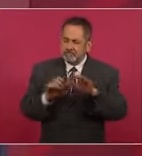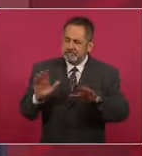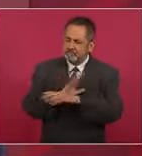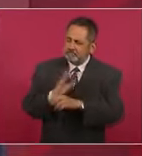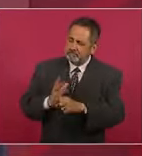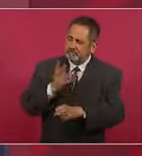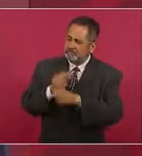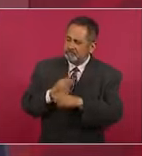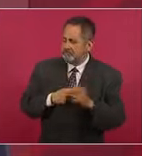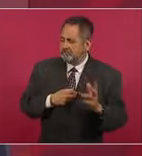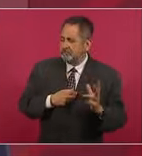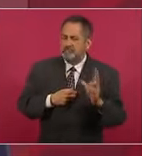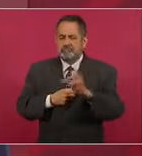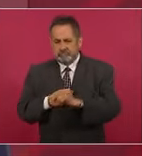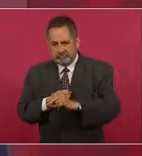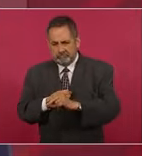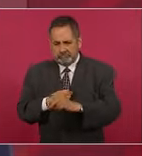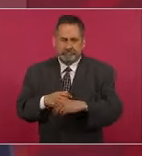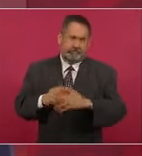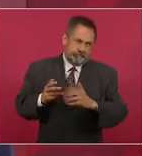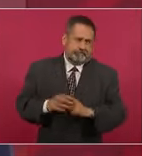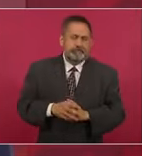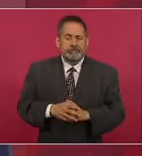constitucional en materia eléctrica,